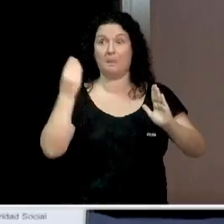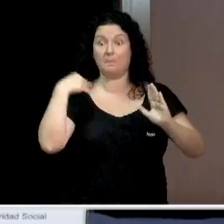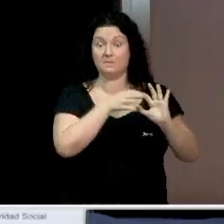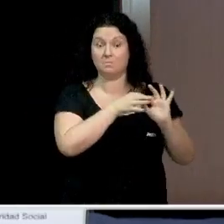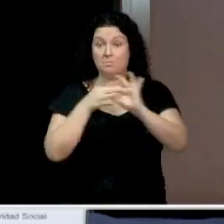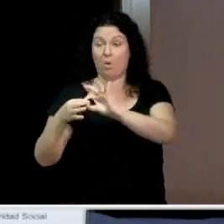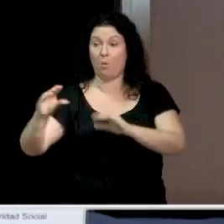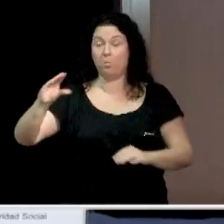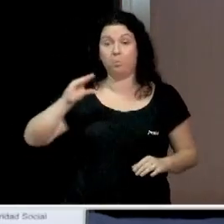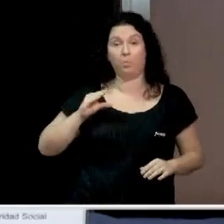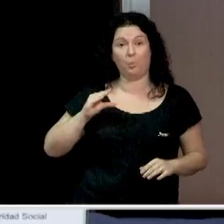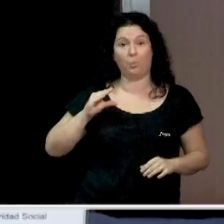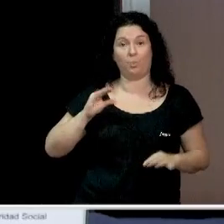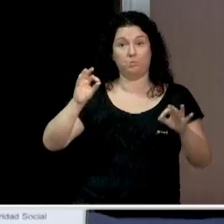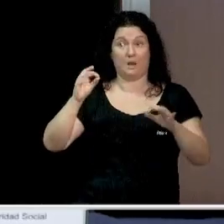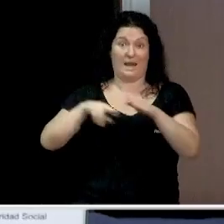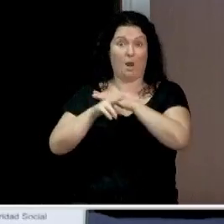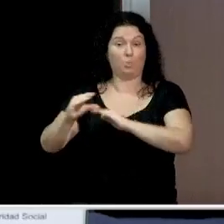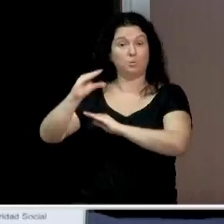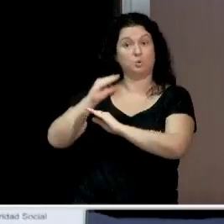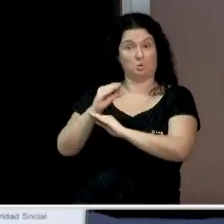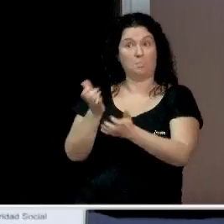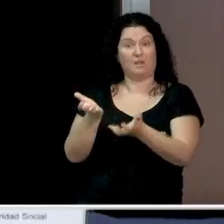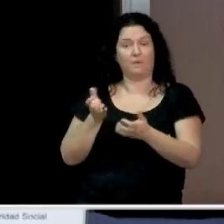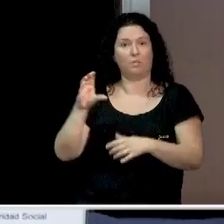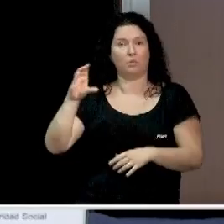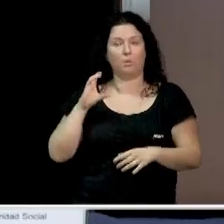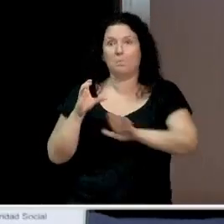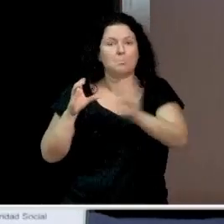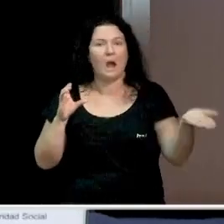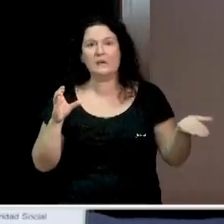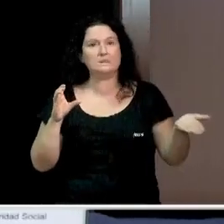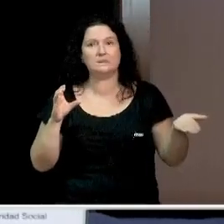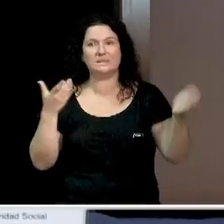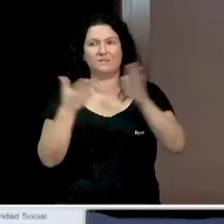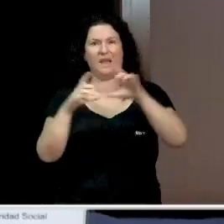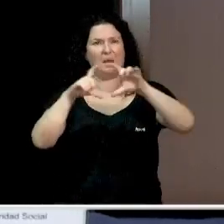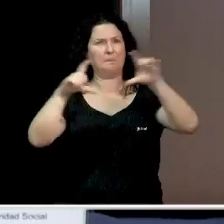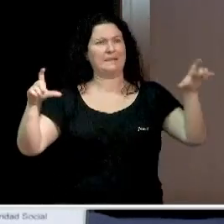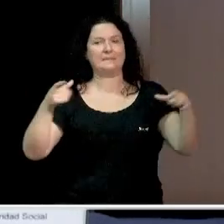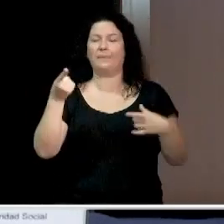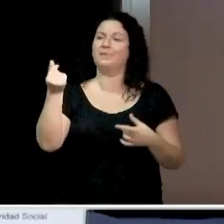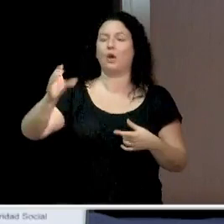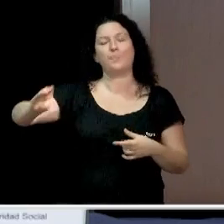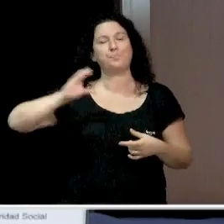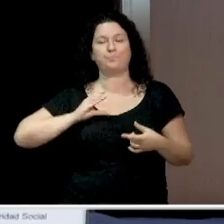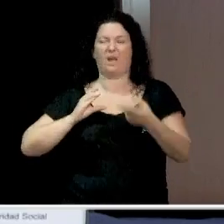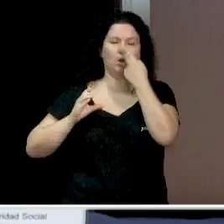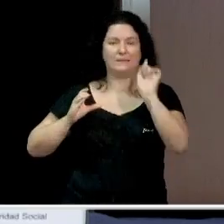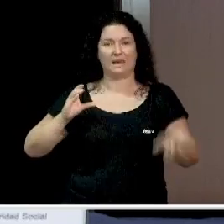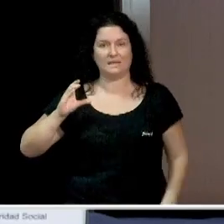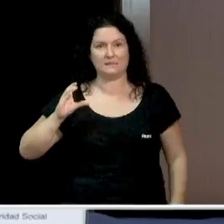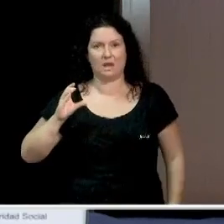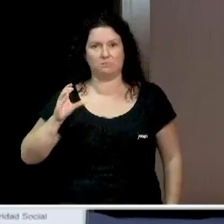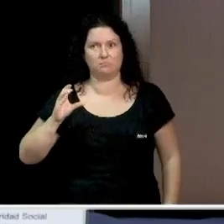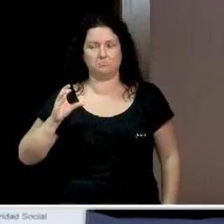incentivados específicos para personas con discapacidad. Obviamente, no hubo interés empresarial en acogerse a los incentivos económicos